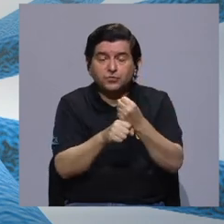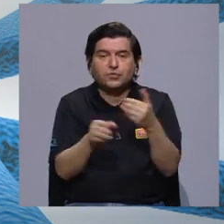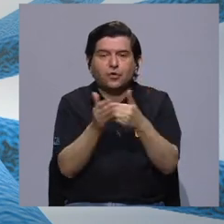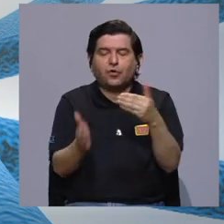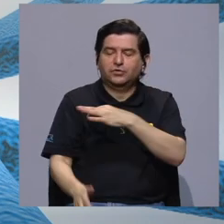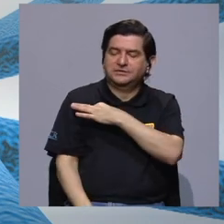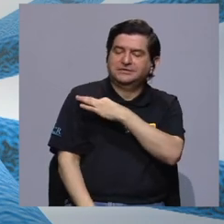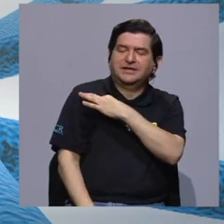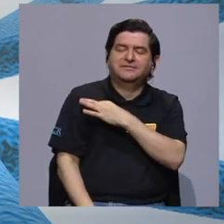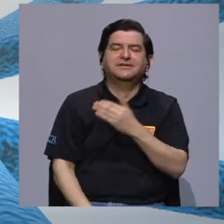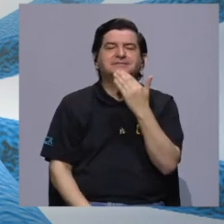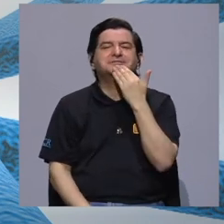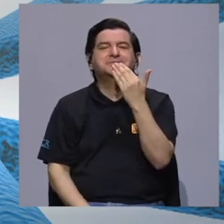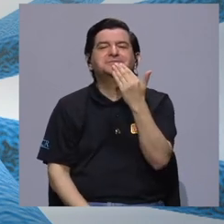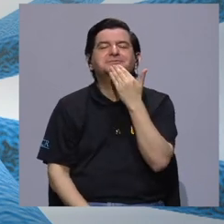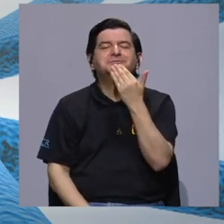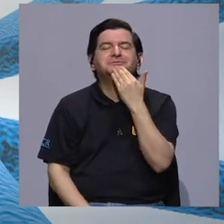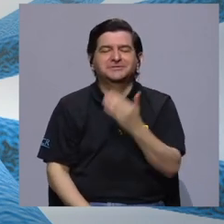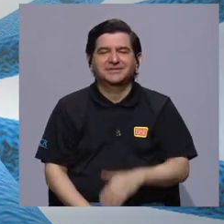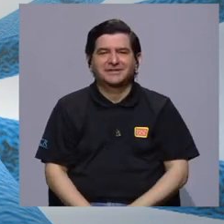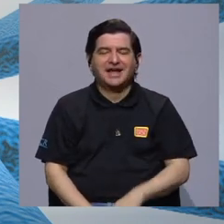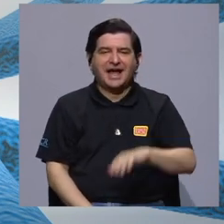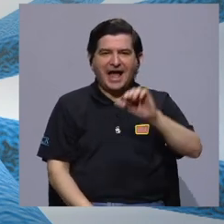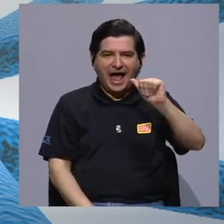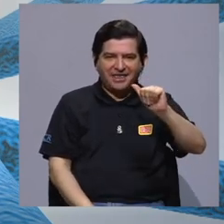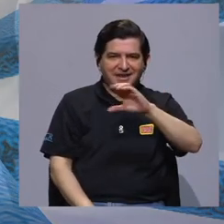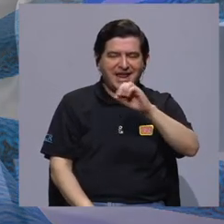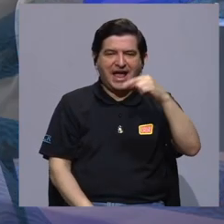año los invitemos de nuevo. Muchísimas